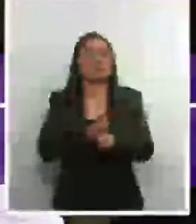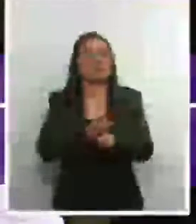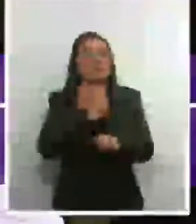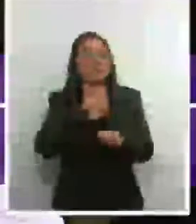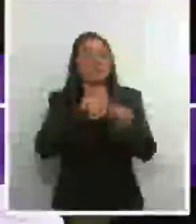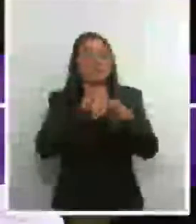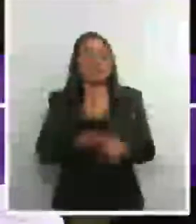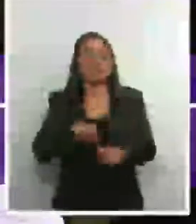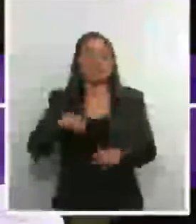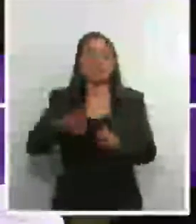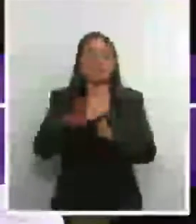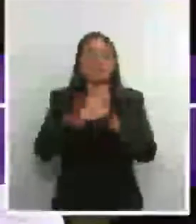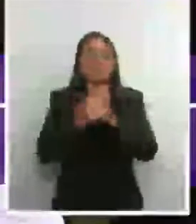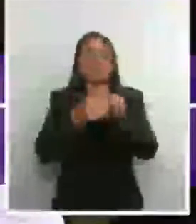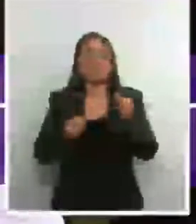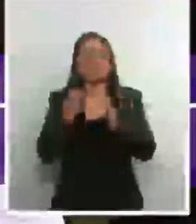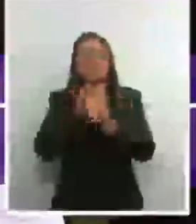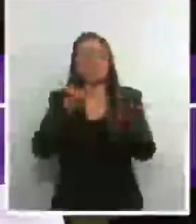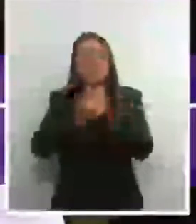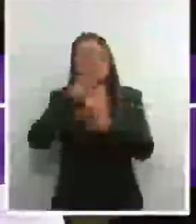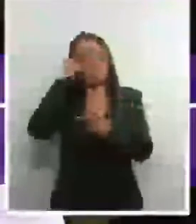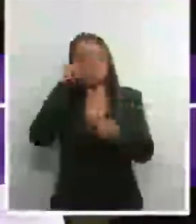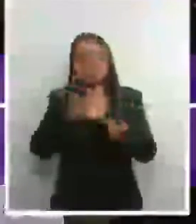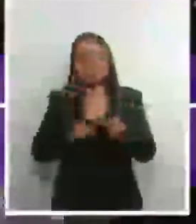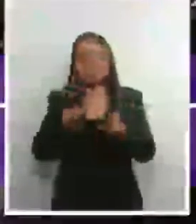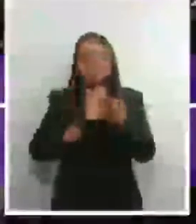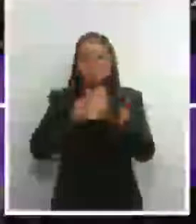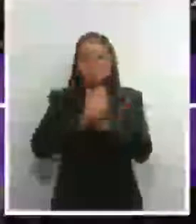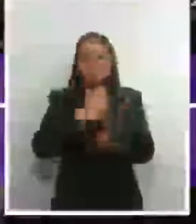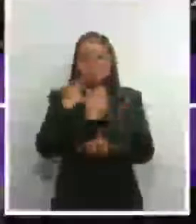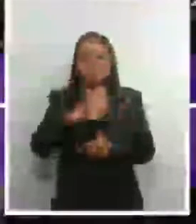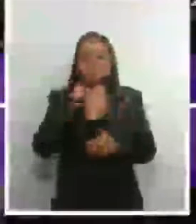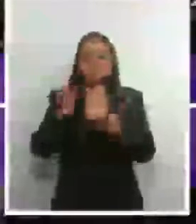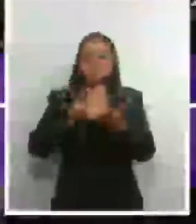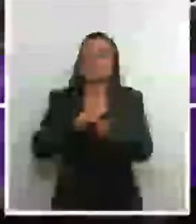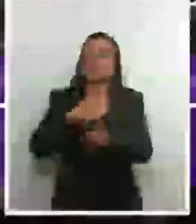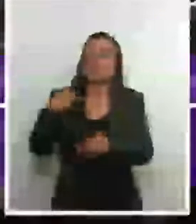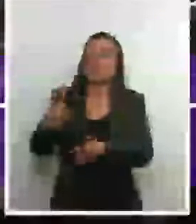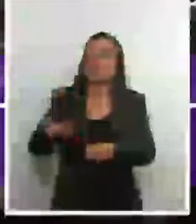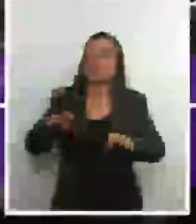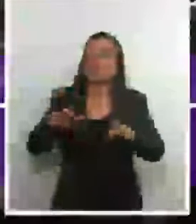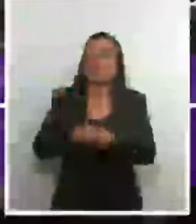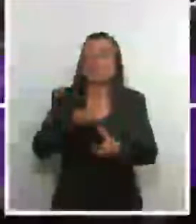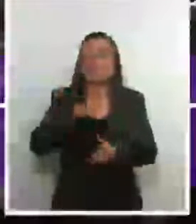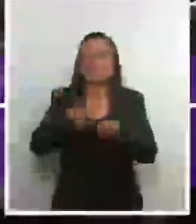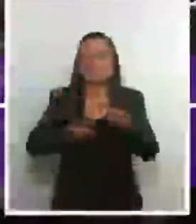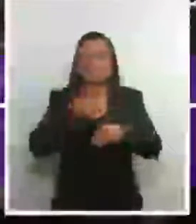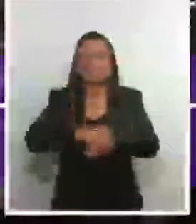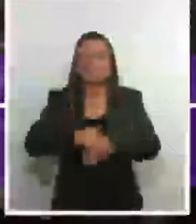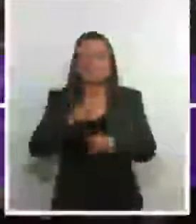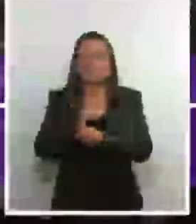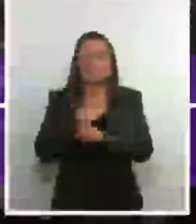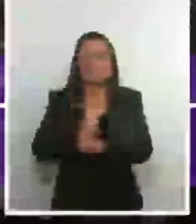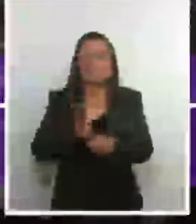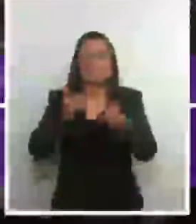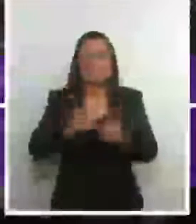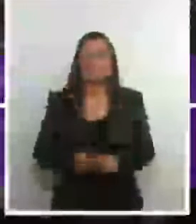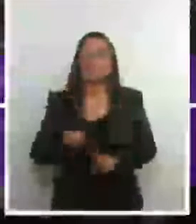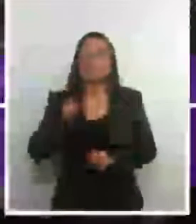Esta Constitución y las leyes de la materia, la ley local establecerá el servicio profesional de carrera. La